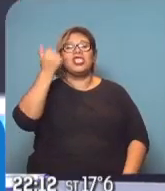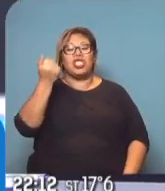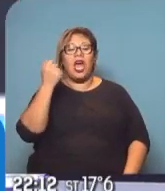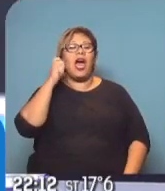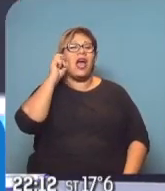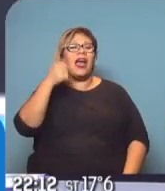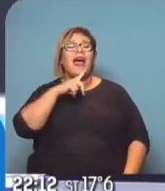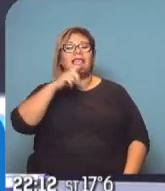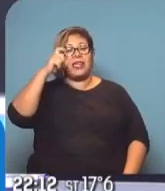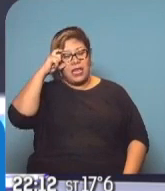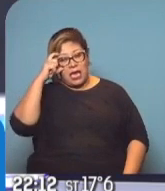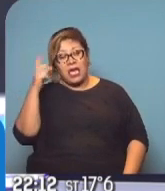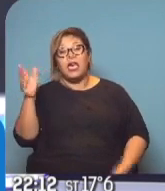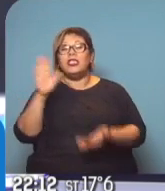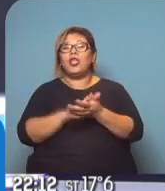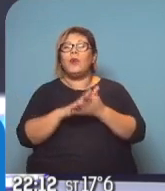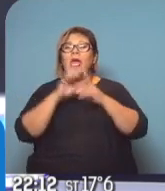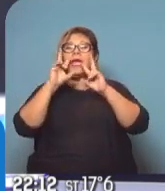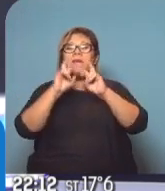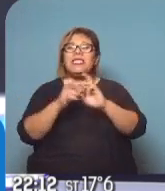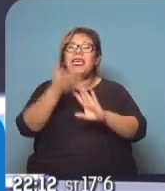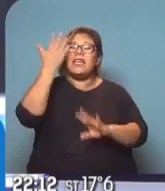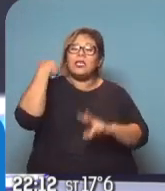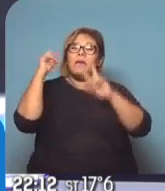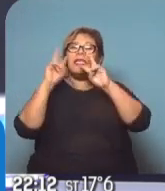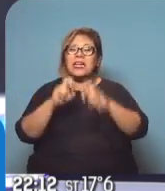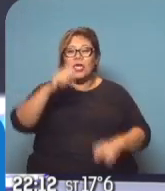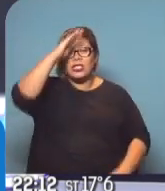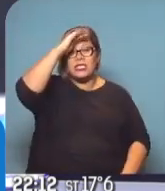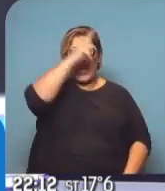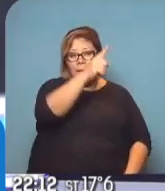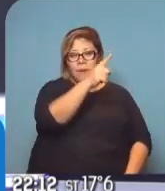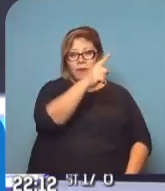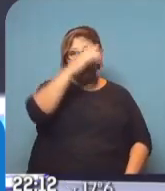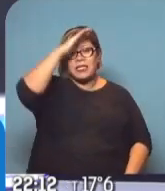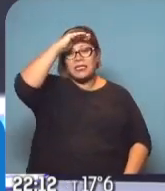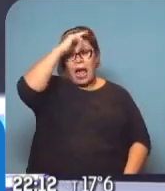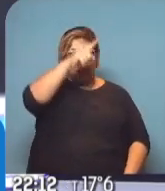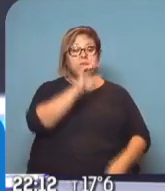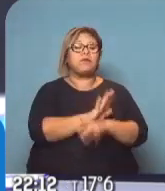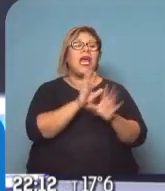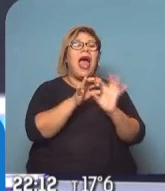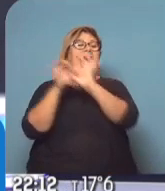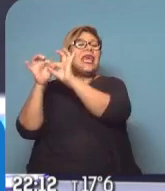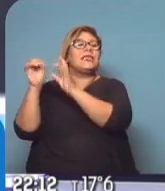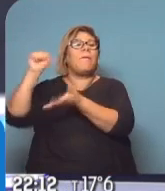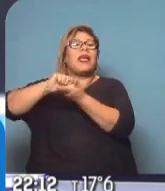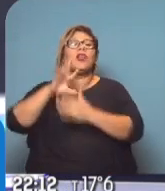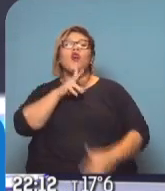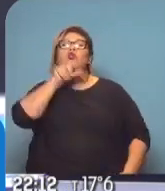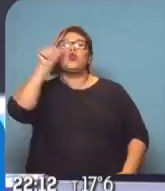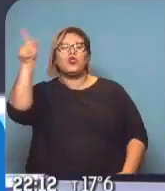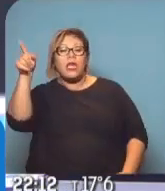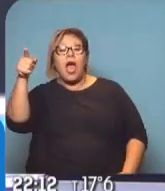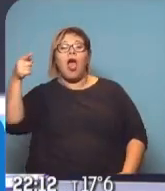sigue a Donald Trump en los Estados Unidos por haber tenido una alianza con los rusos y haber conspirado